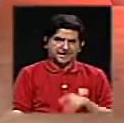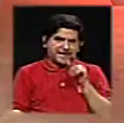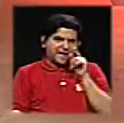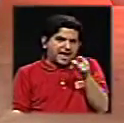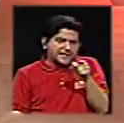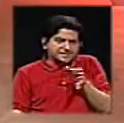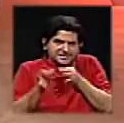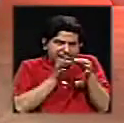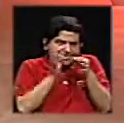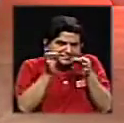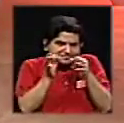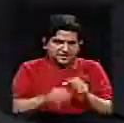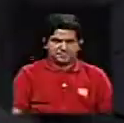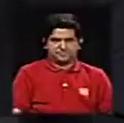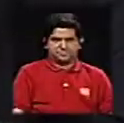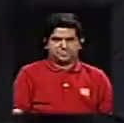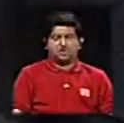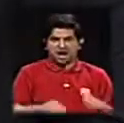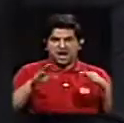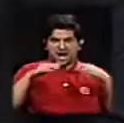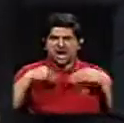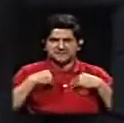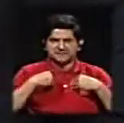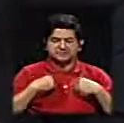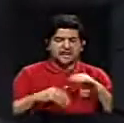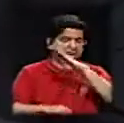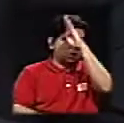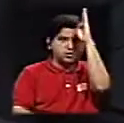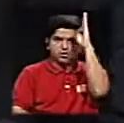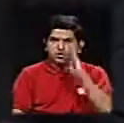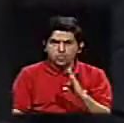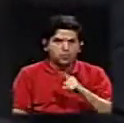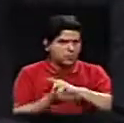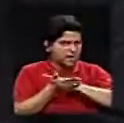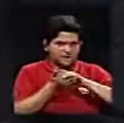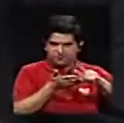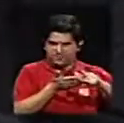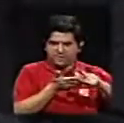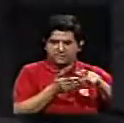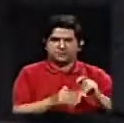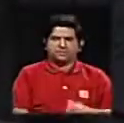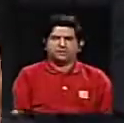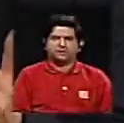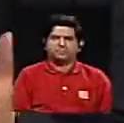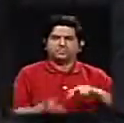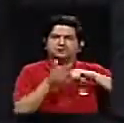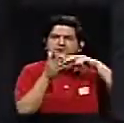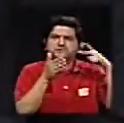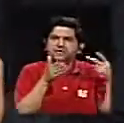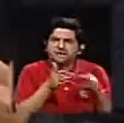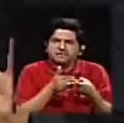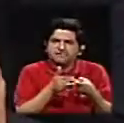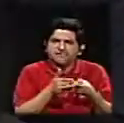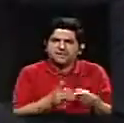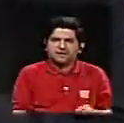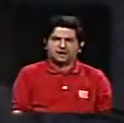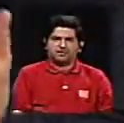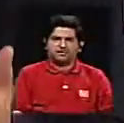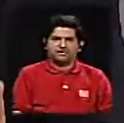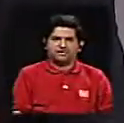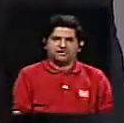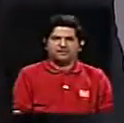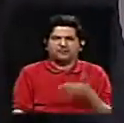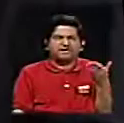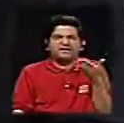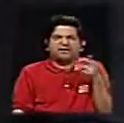Esa explicación, esa admisión de que eso nunca se limpió, ¿es un indicador de